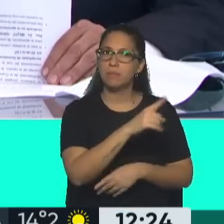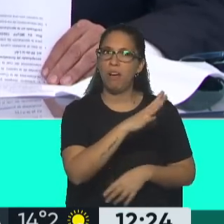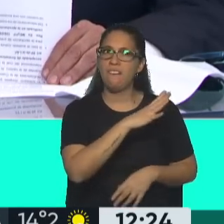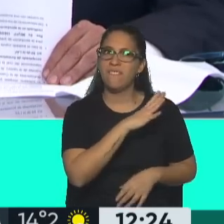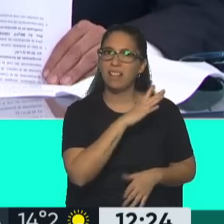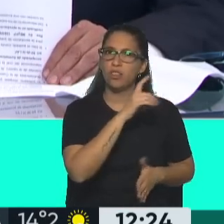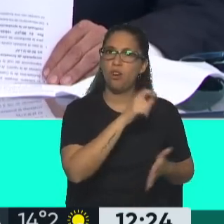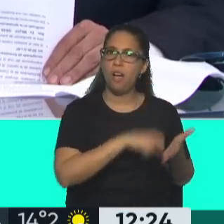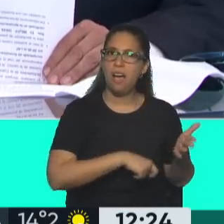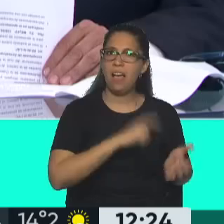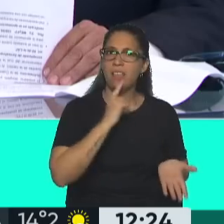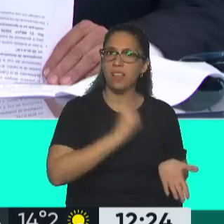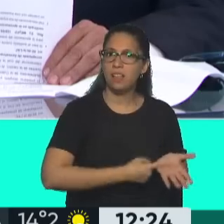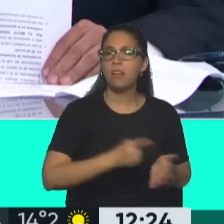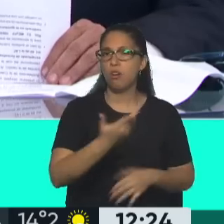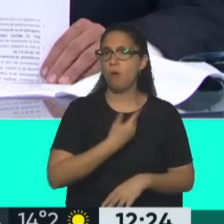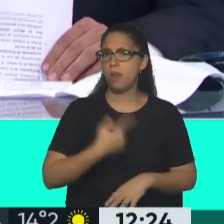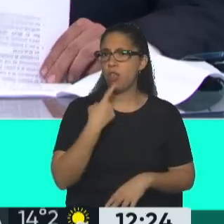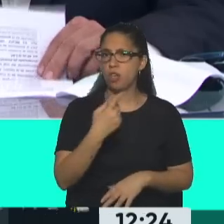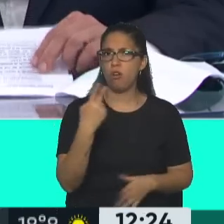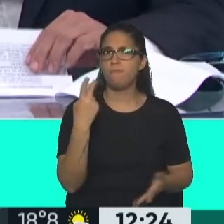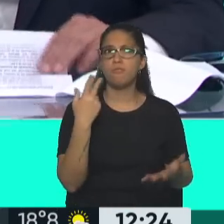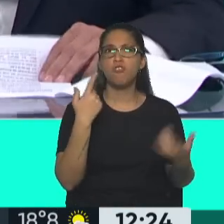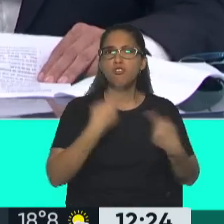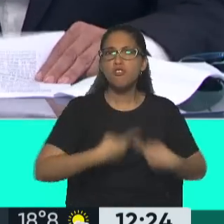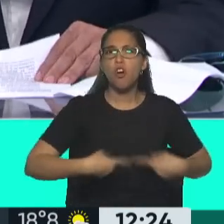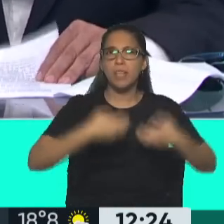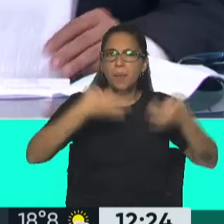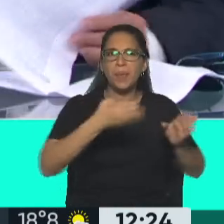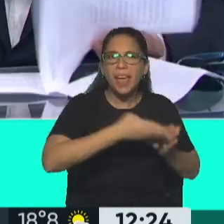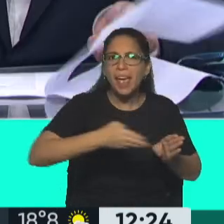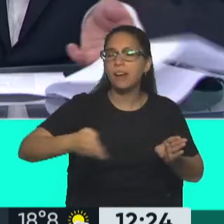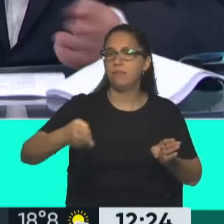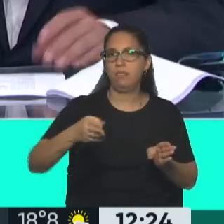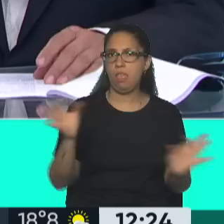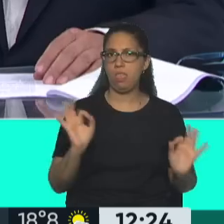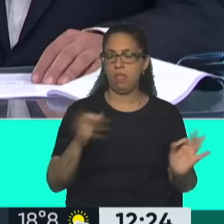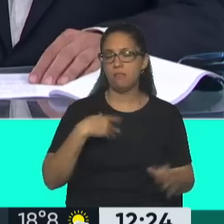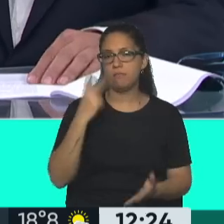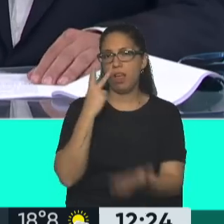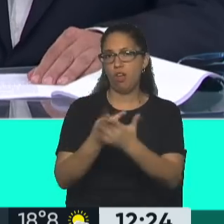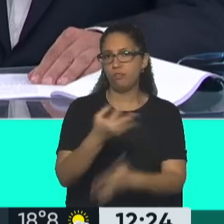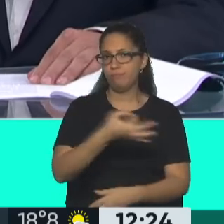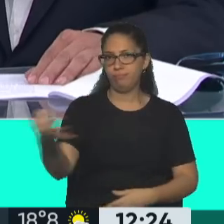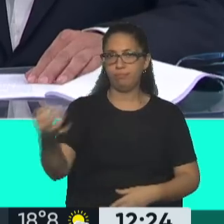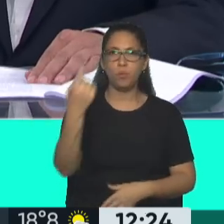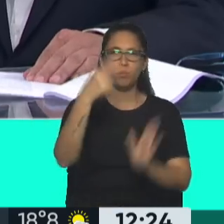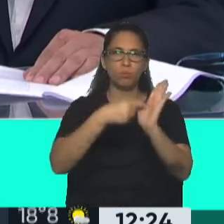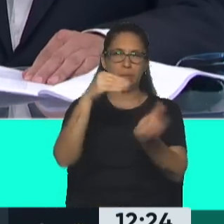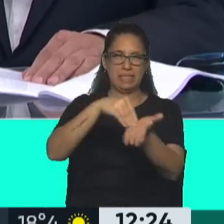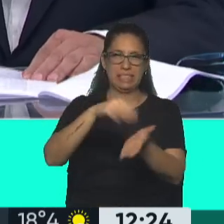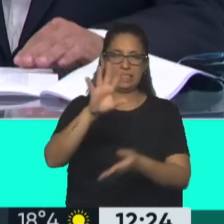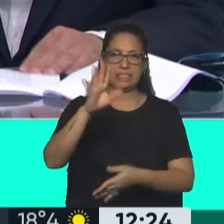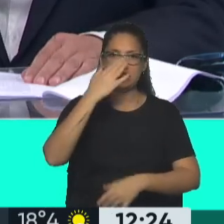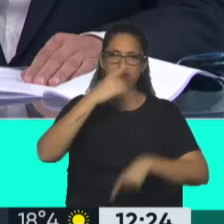cual hasta el propio gobierno reconocía que no se habían hecho las cosas como correspondía. Te menciono algo más y sí,